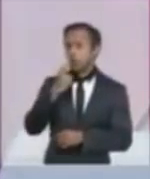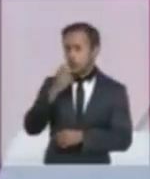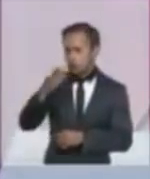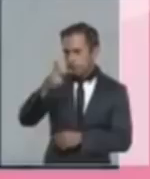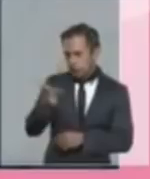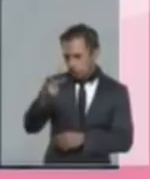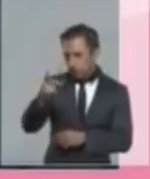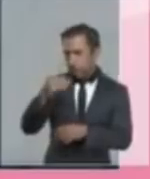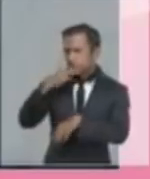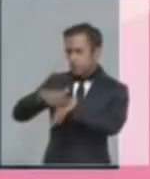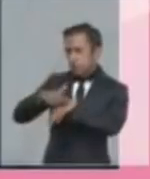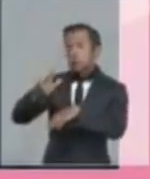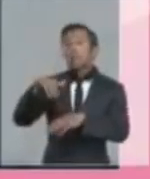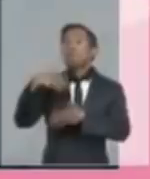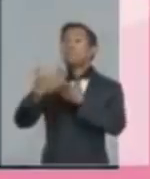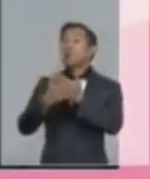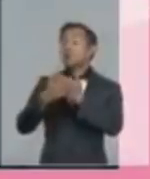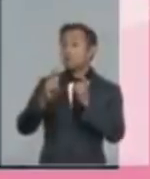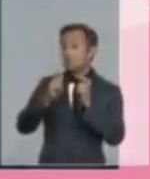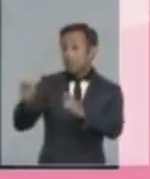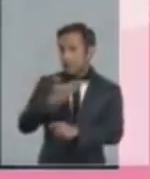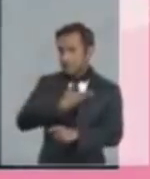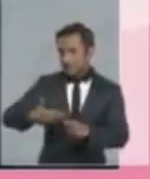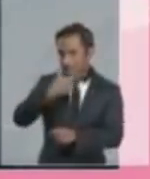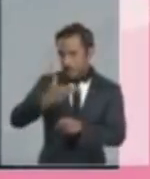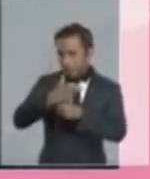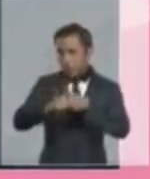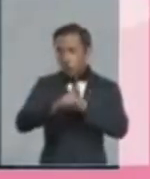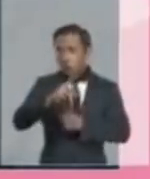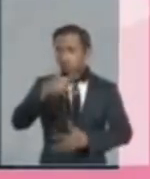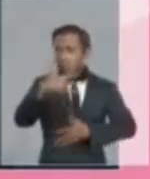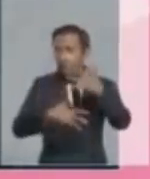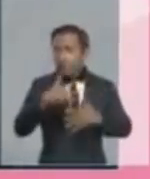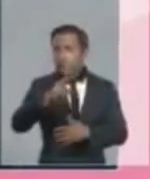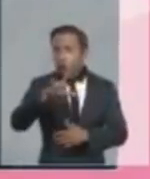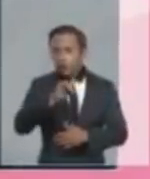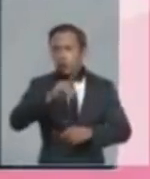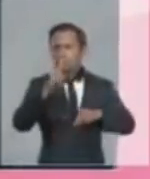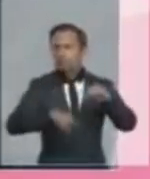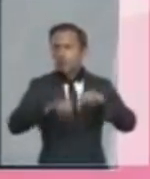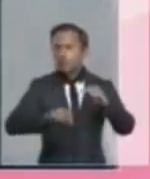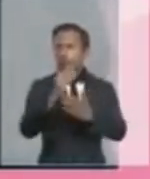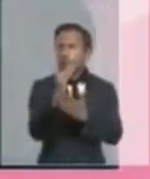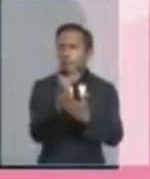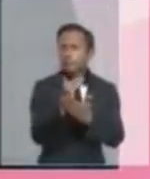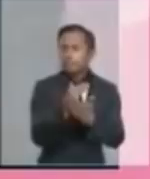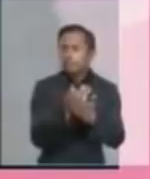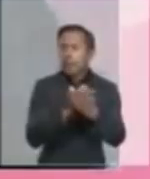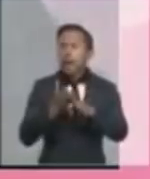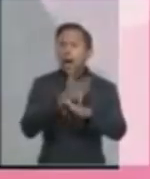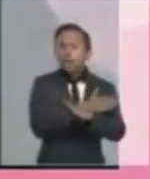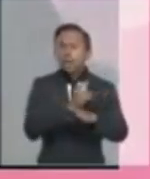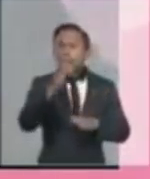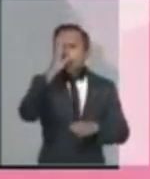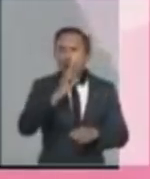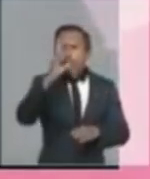como presidente de la República para combatir la violencia y qué le hace pensar que tendrá éxito, donde todos los demás han fracasado?